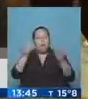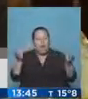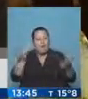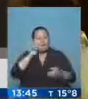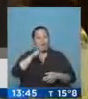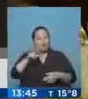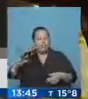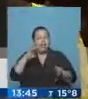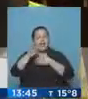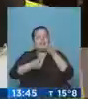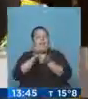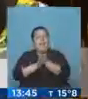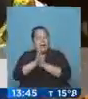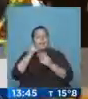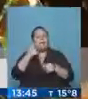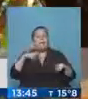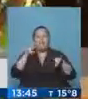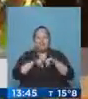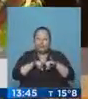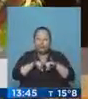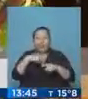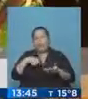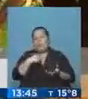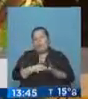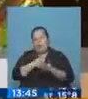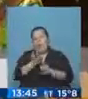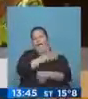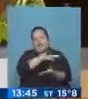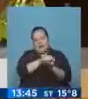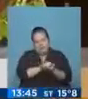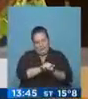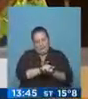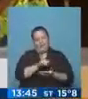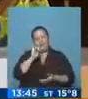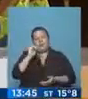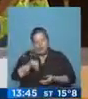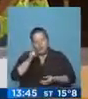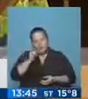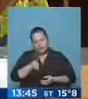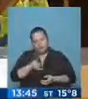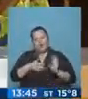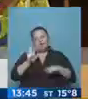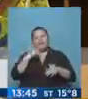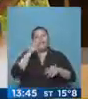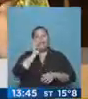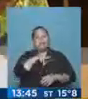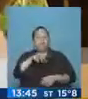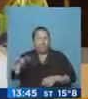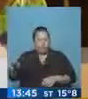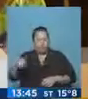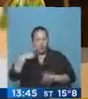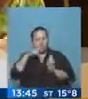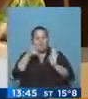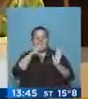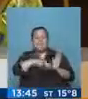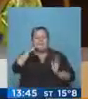las exposiciones la entrada es libre y gratuita pero para los espectáculos se ha tenido que solicitar con anticipación verdad si la parte de las exposiciones que hay tienen los